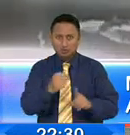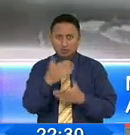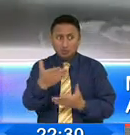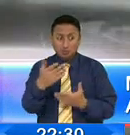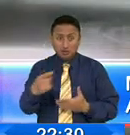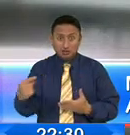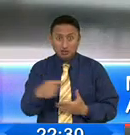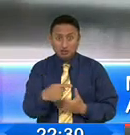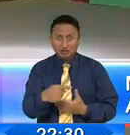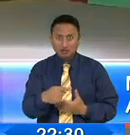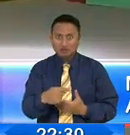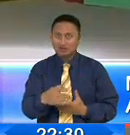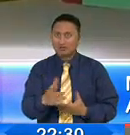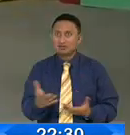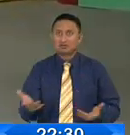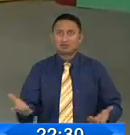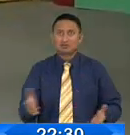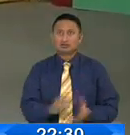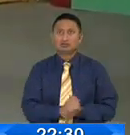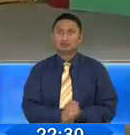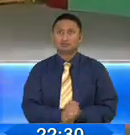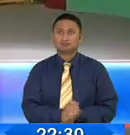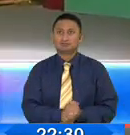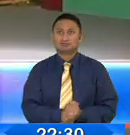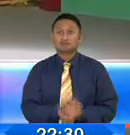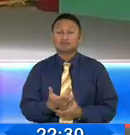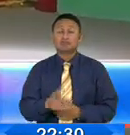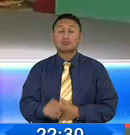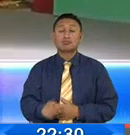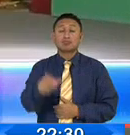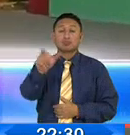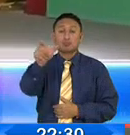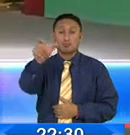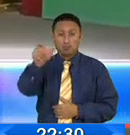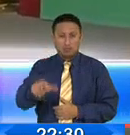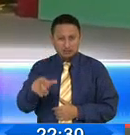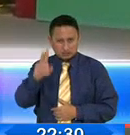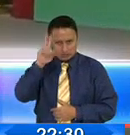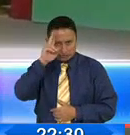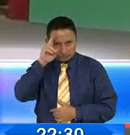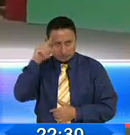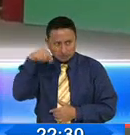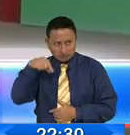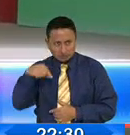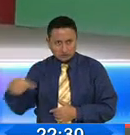impera en el país. Es gente que quiere generar